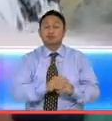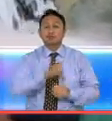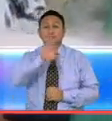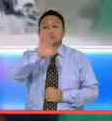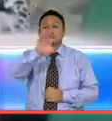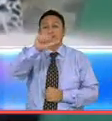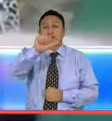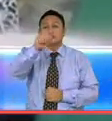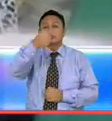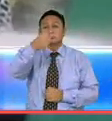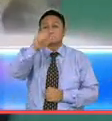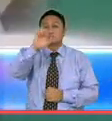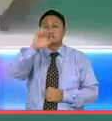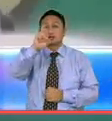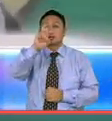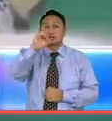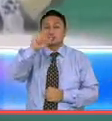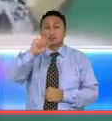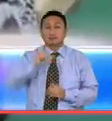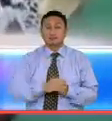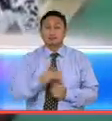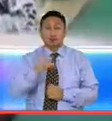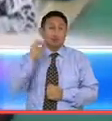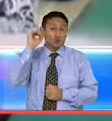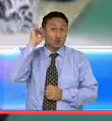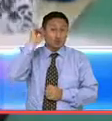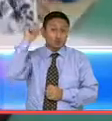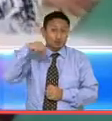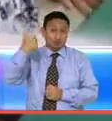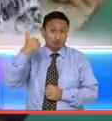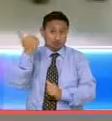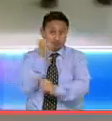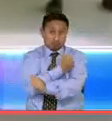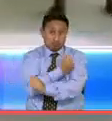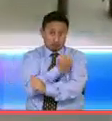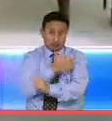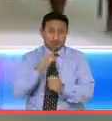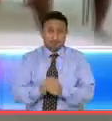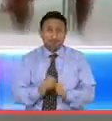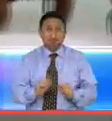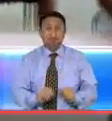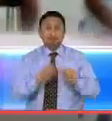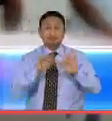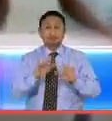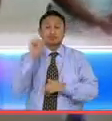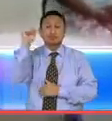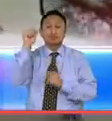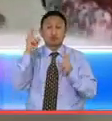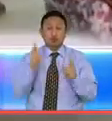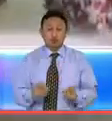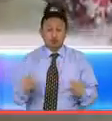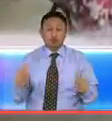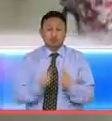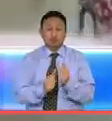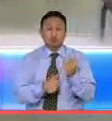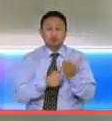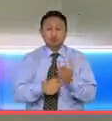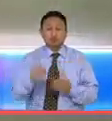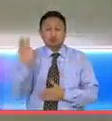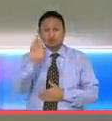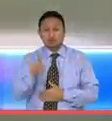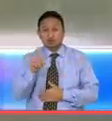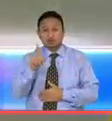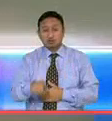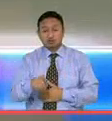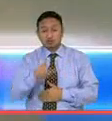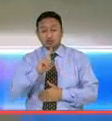y Taromenane, en la provincia de Orellana, llegaron con las vacunas. La Secretaría de Derechos Humanos con el Ministerio de Salud Pública lideran desde